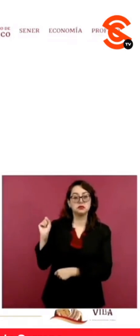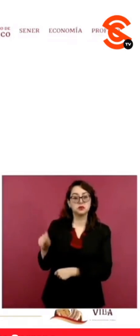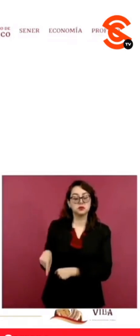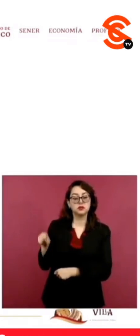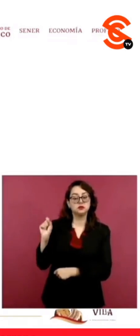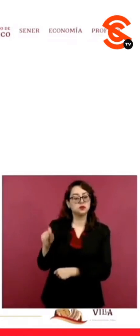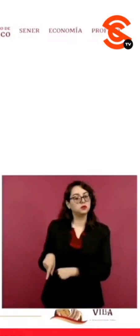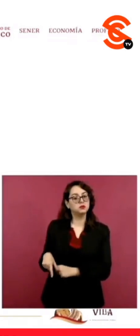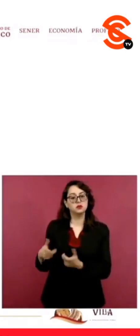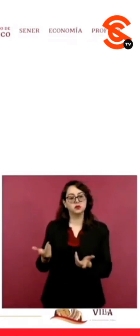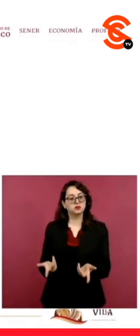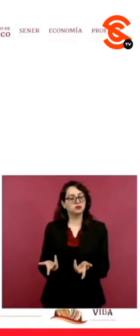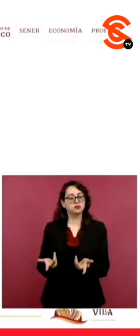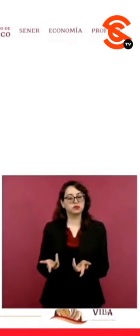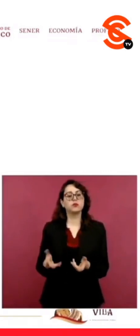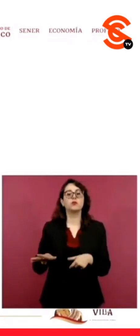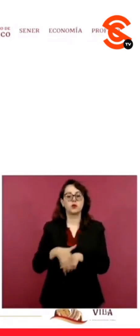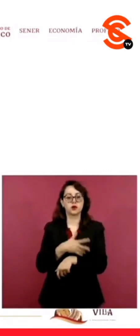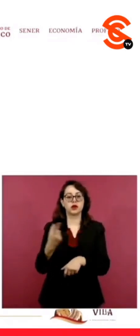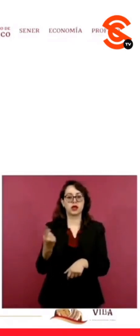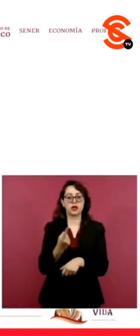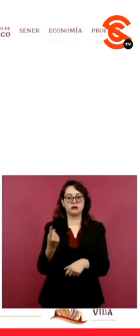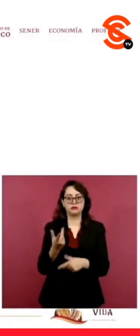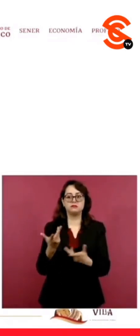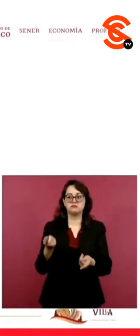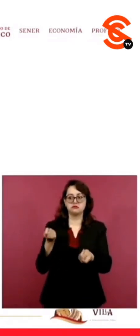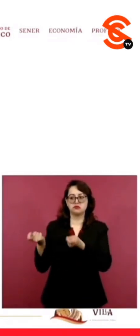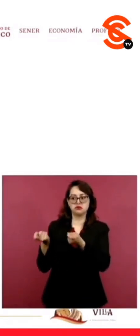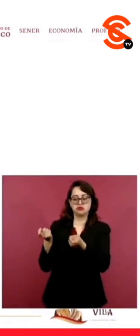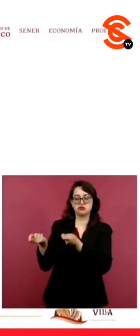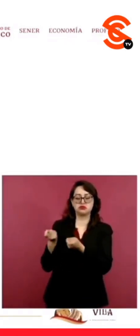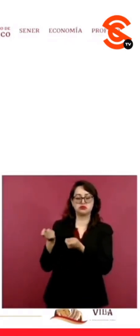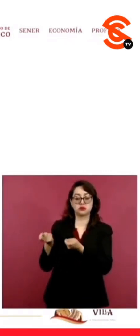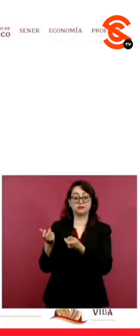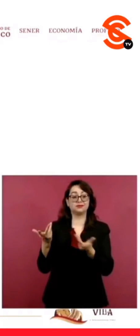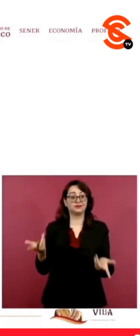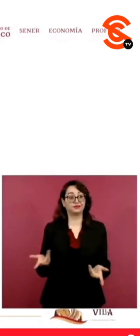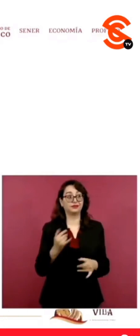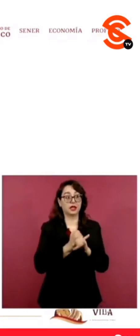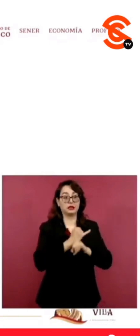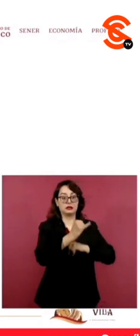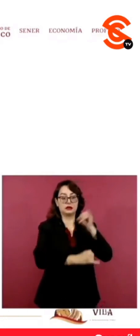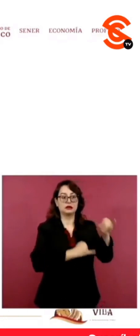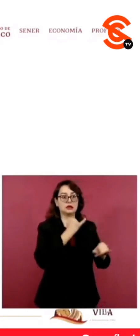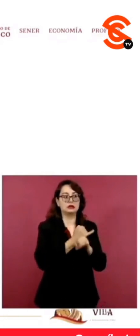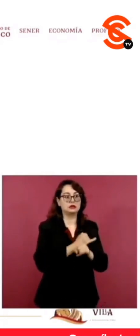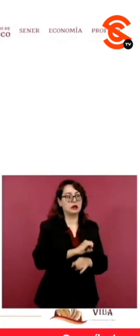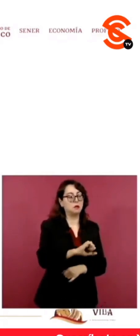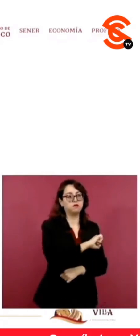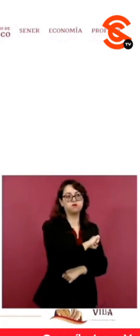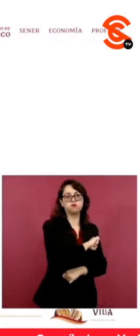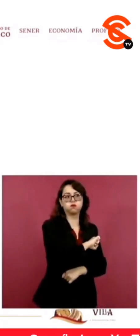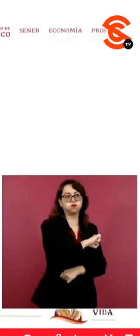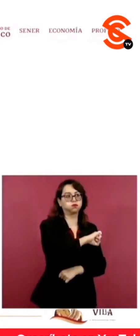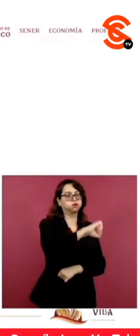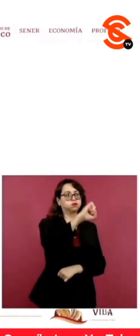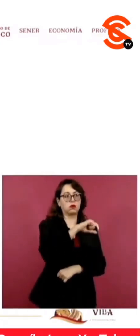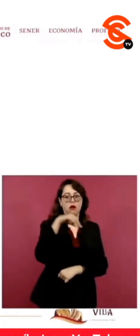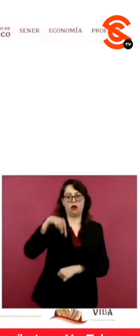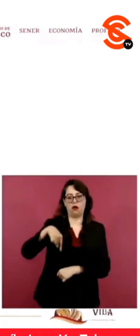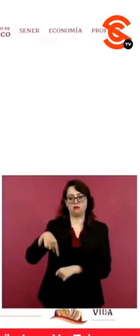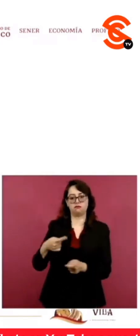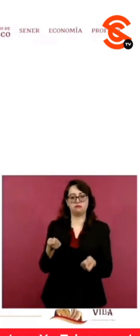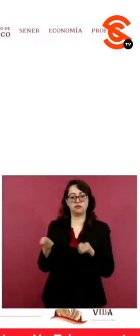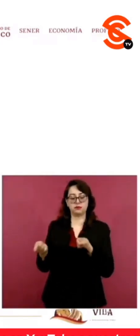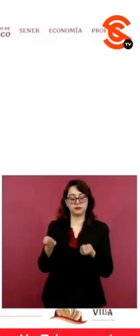presión internacional en los precios de los combustibles. El corte del 14 de septiembre, la mezcla mexicana